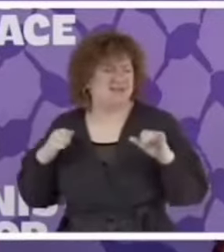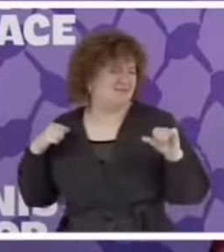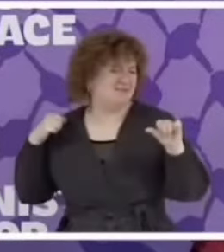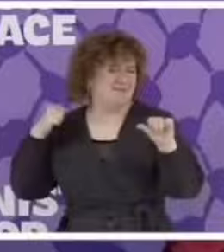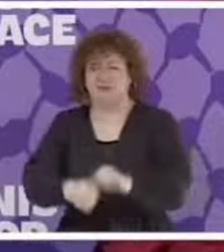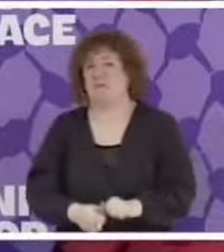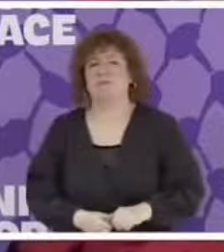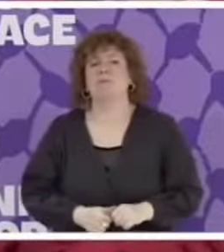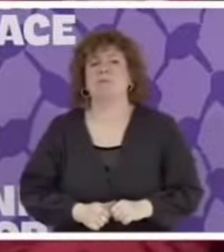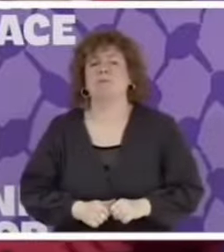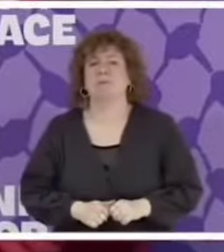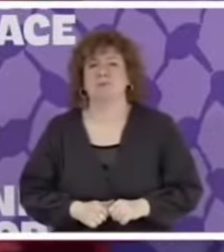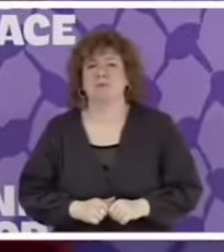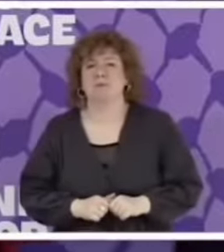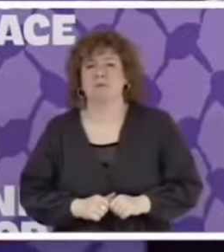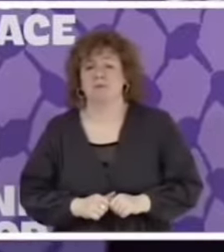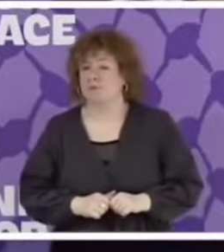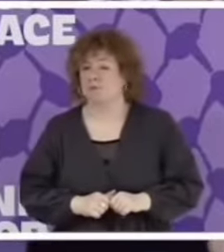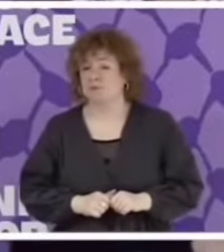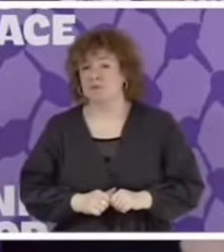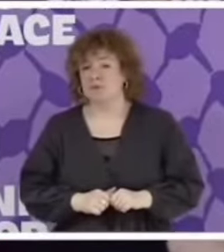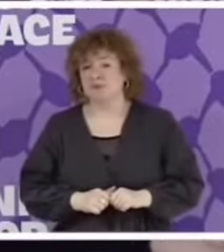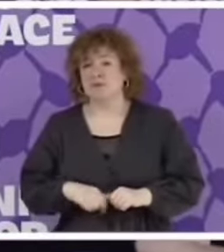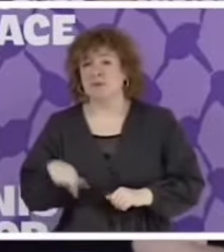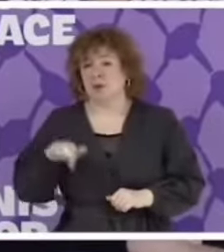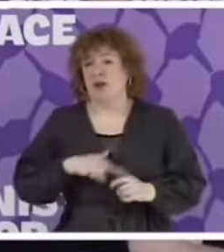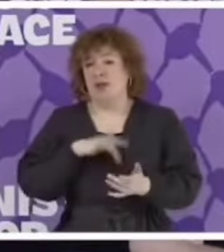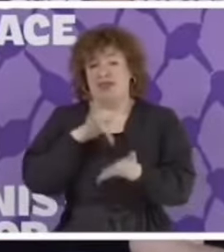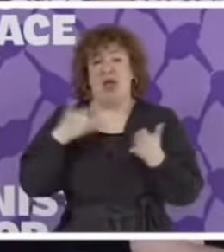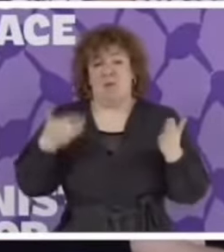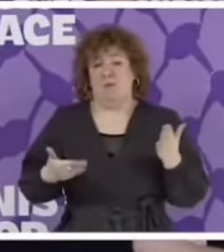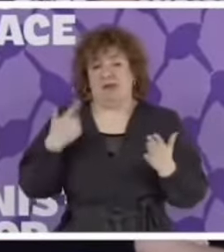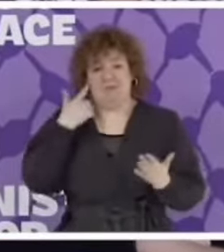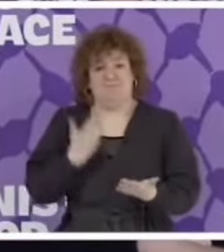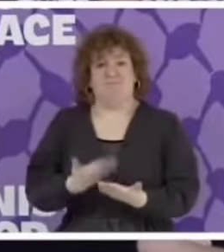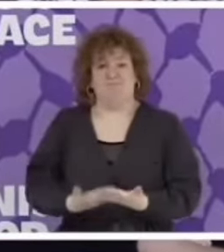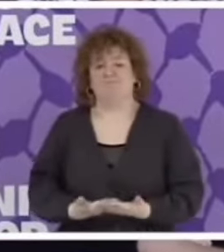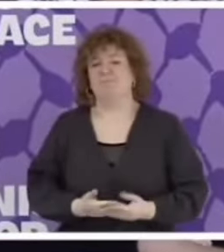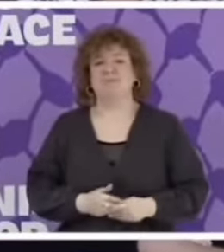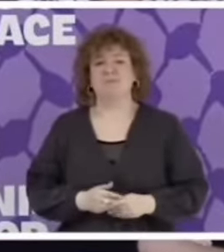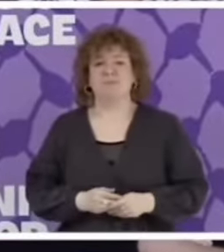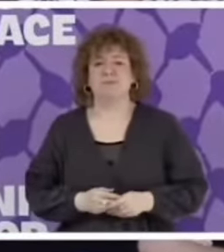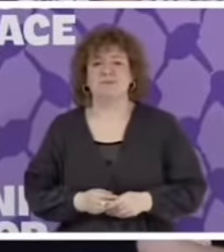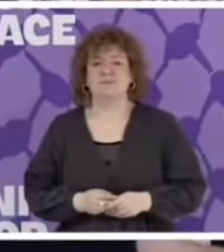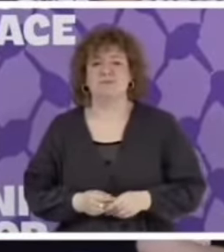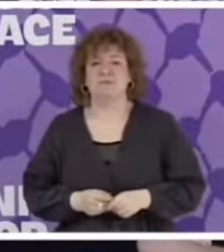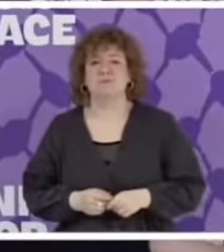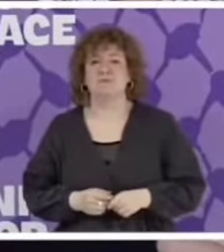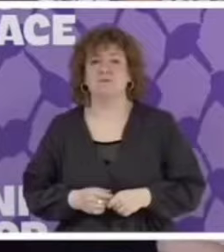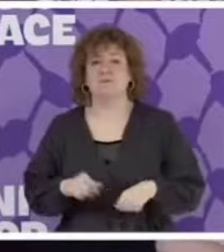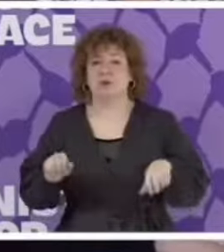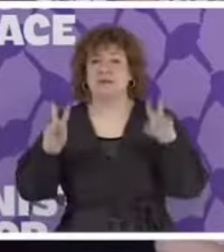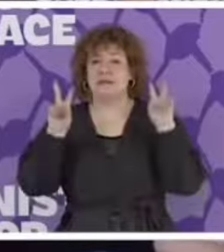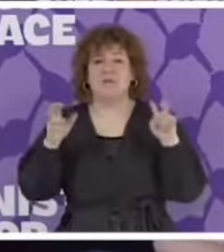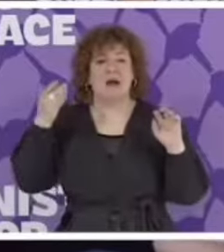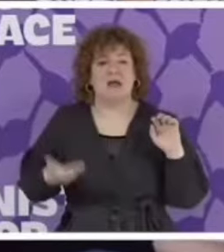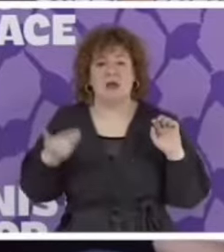Y eso es una de las cosas más importantes de hoy. Es una de las cuestiones más